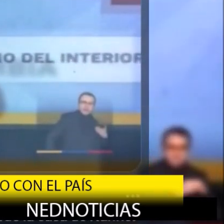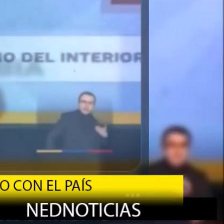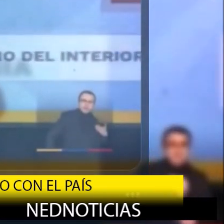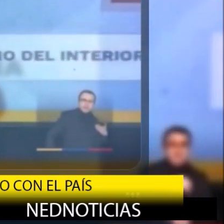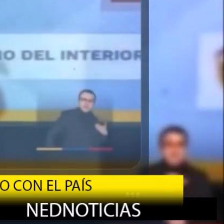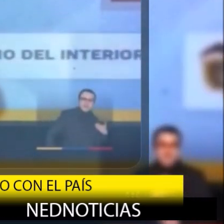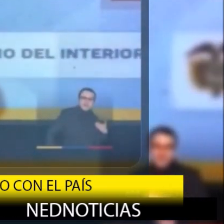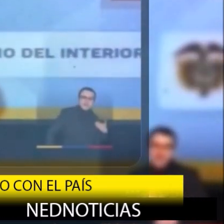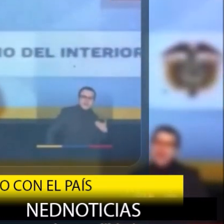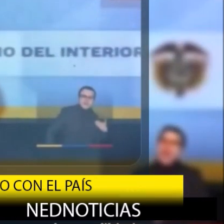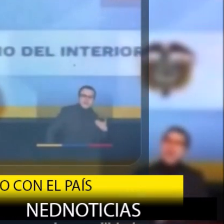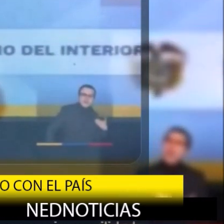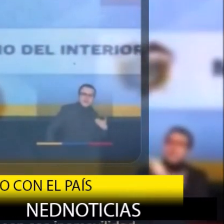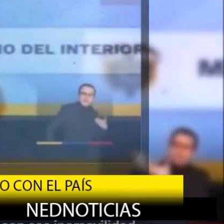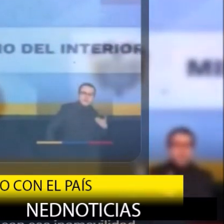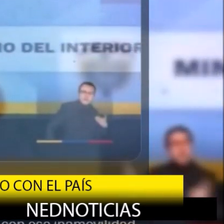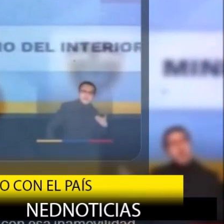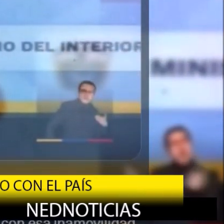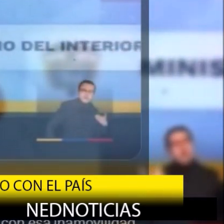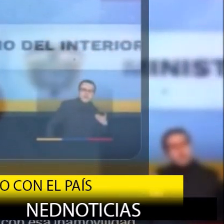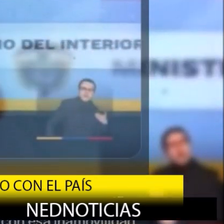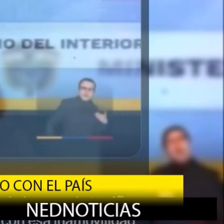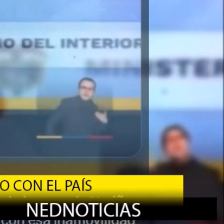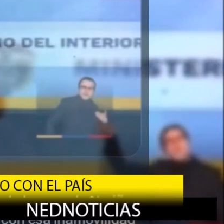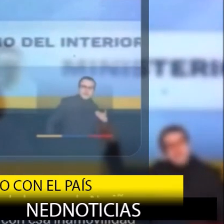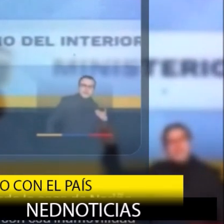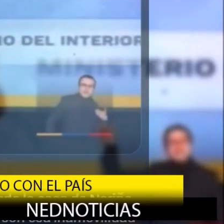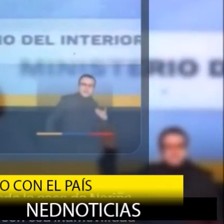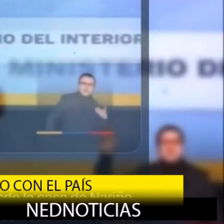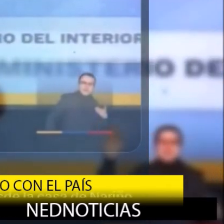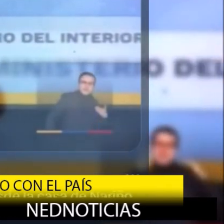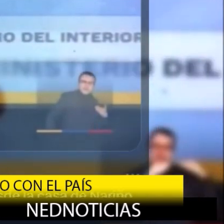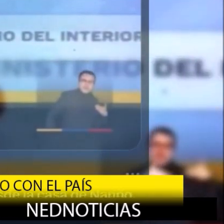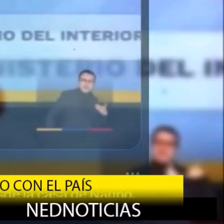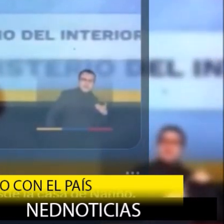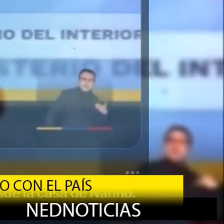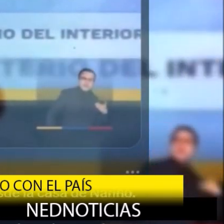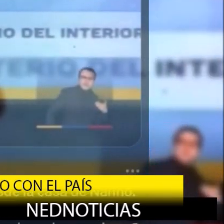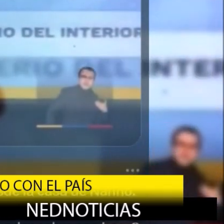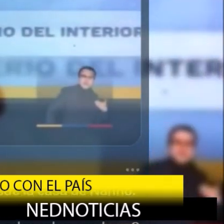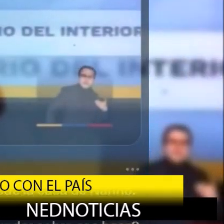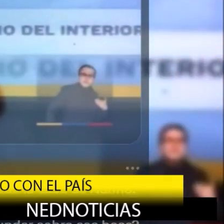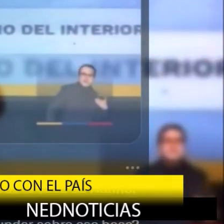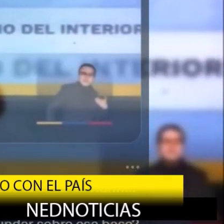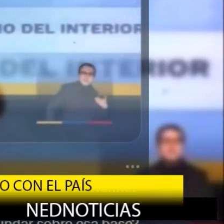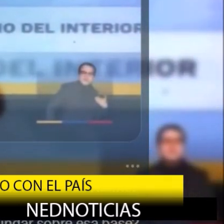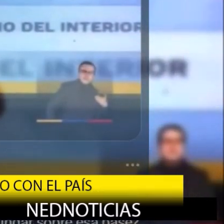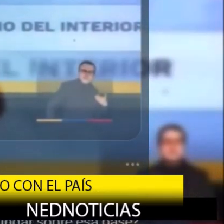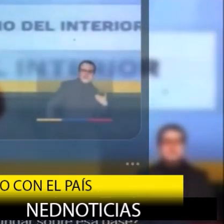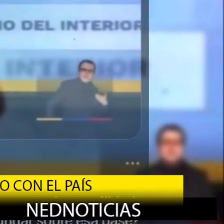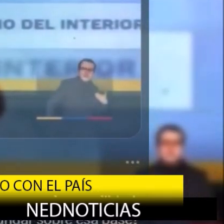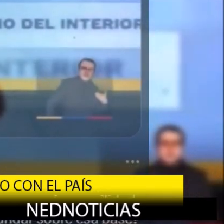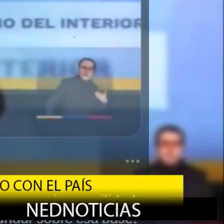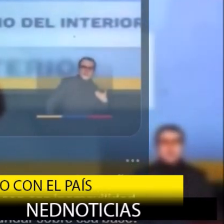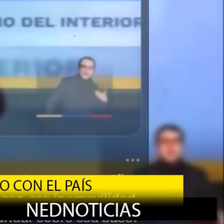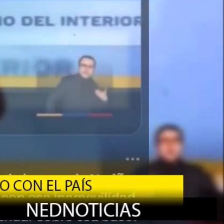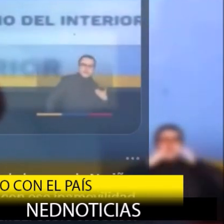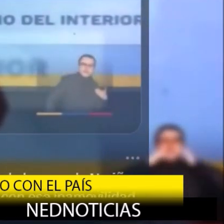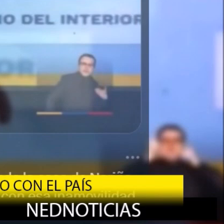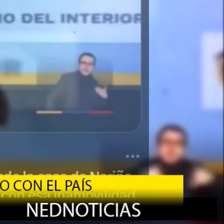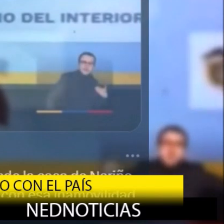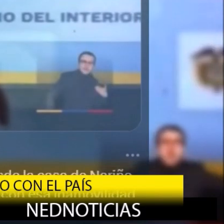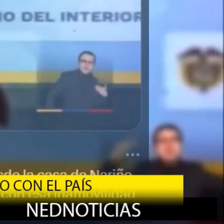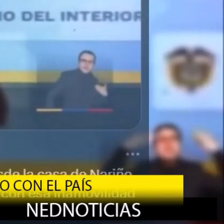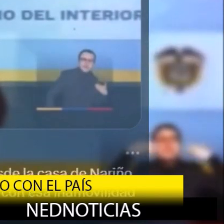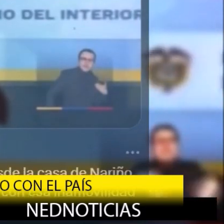patrón comienza a complicarse? Si el negocio del patrón le sale una competencia que lo domina. Si el negocio del patrón